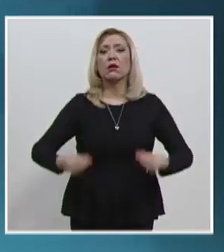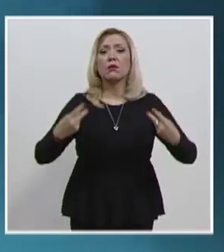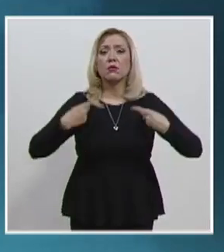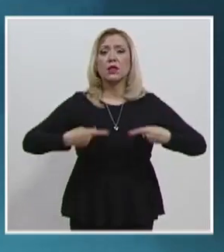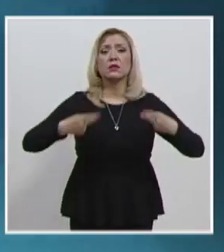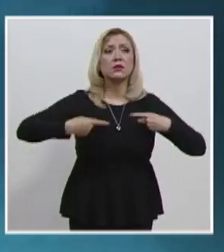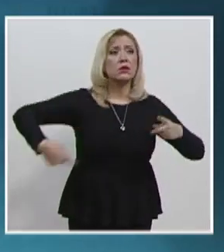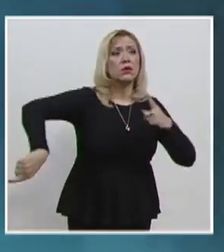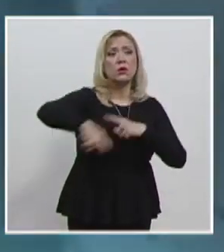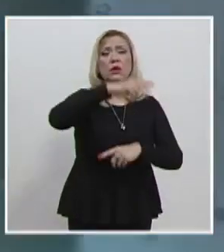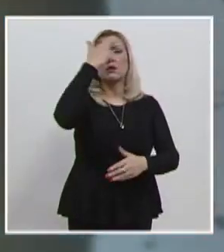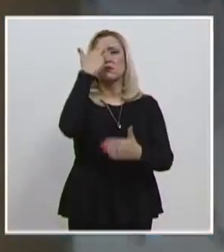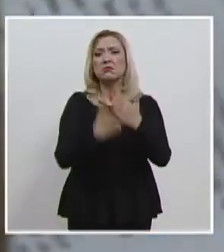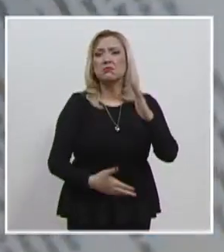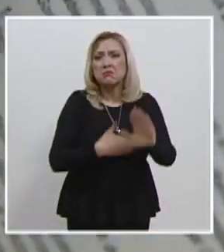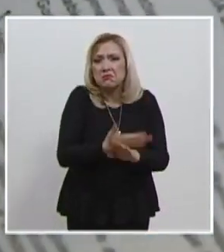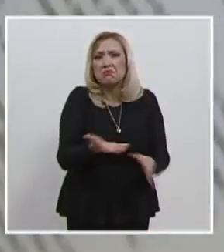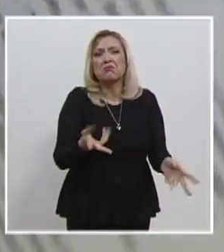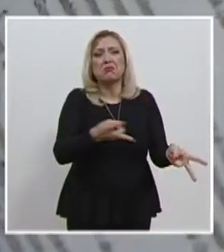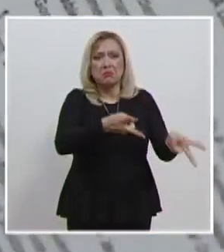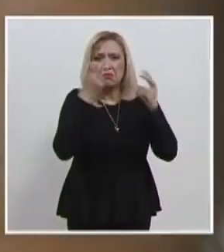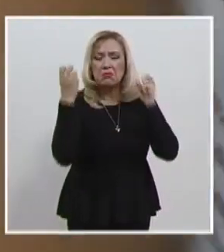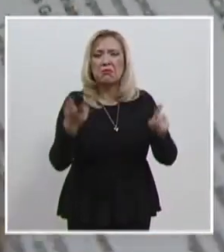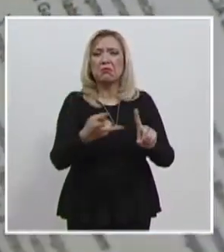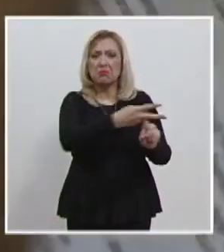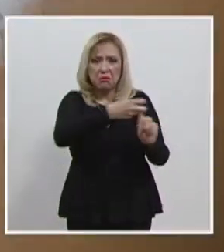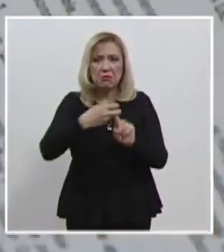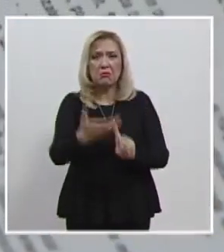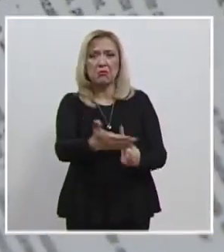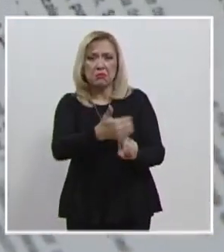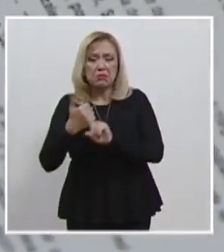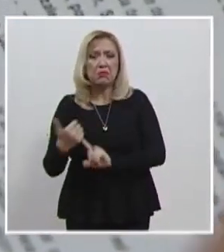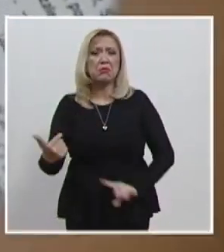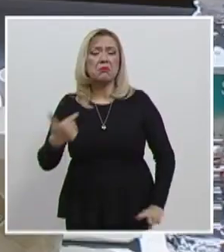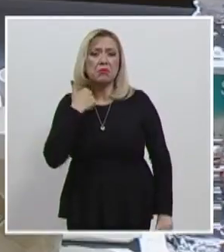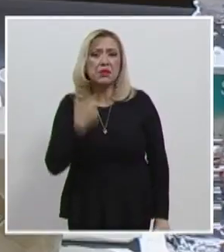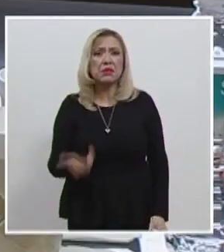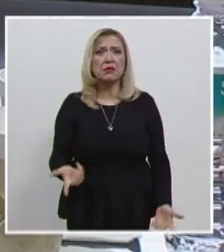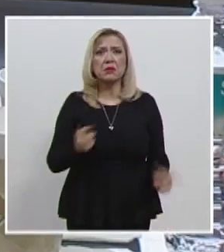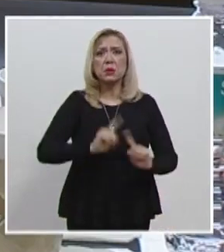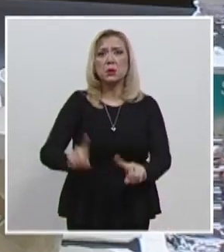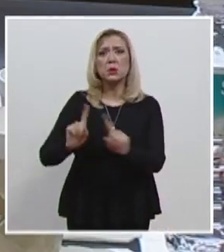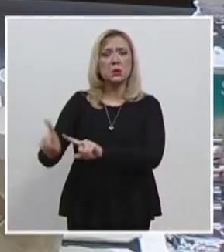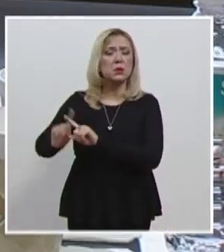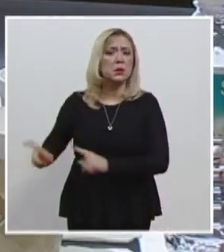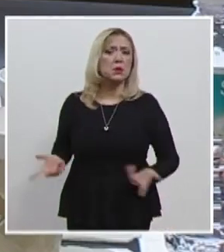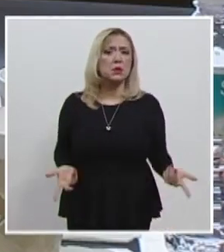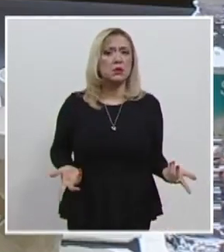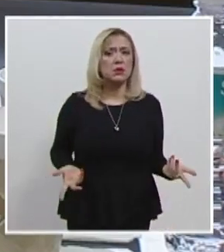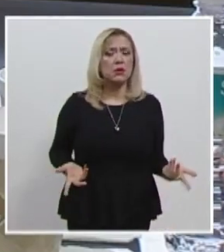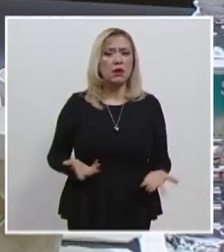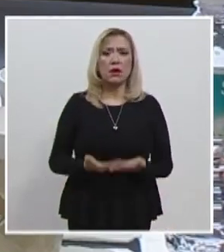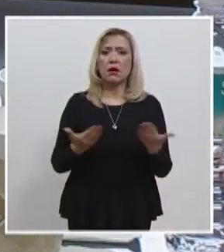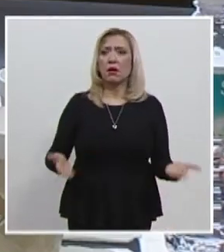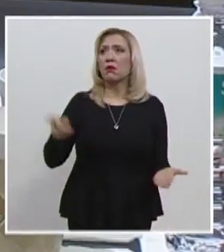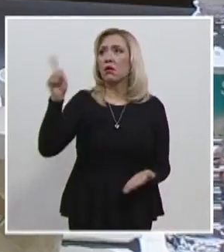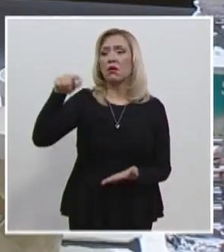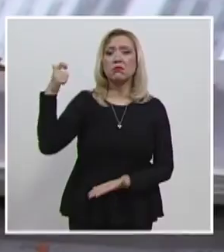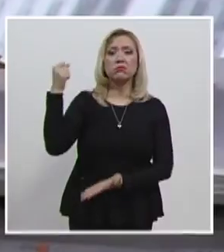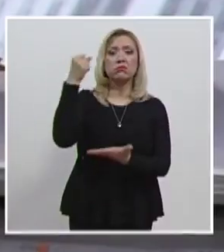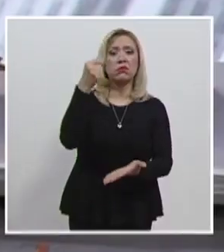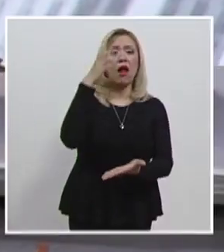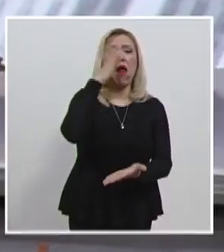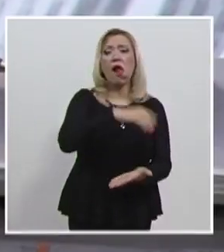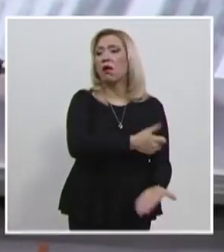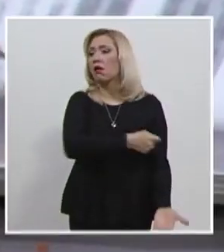víctimas en México con esta reforma se indicó además se corre el riesgo de que frente a cambios en las prioridades presupuestales se